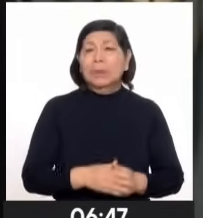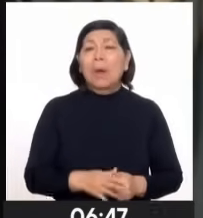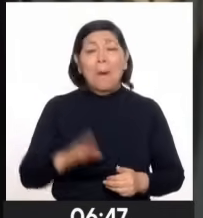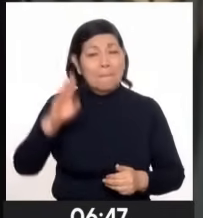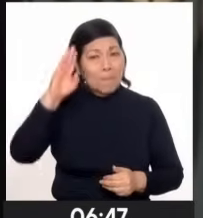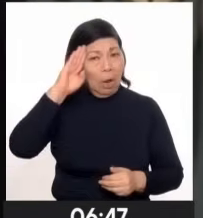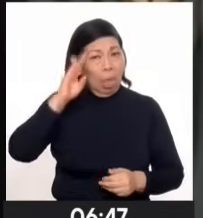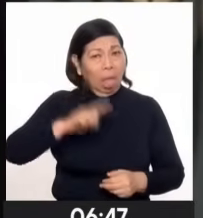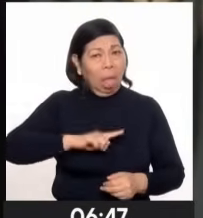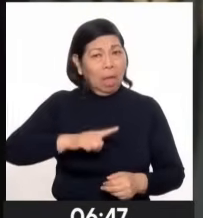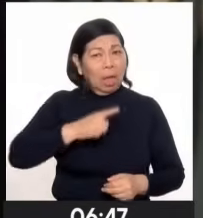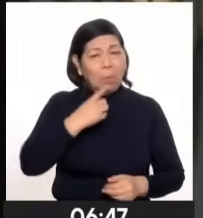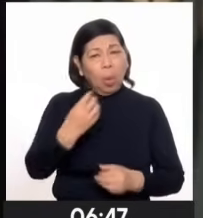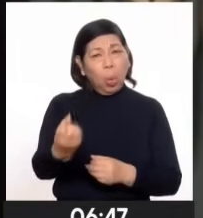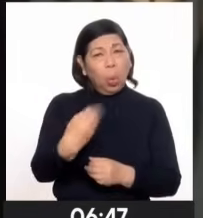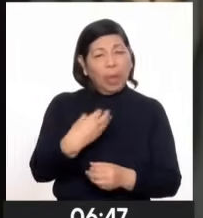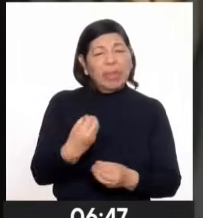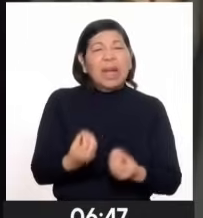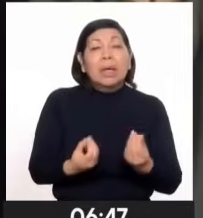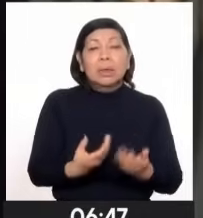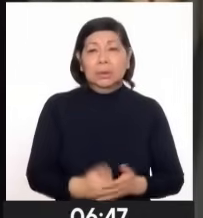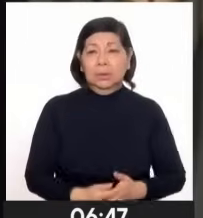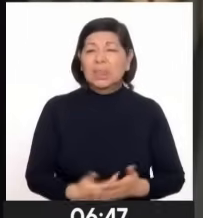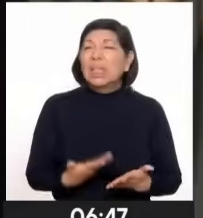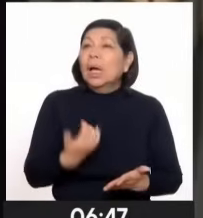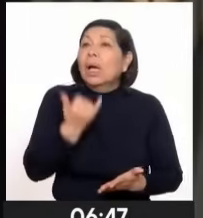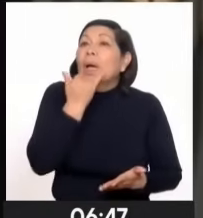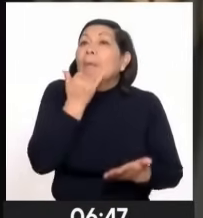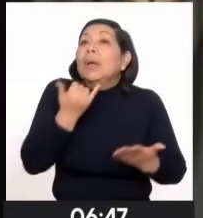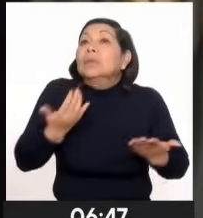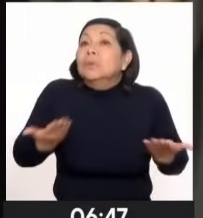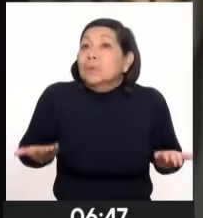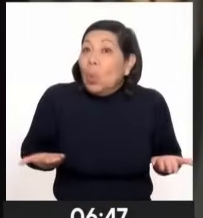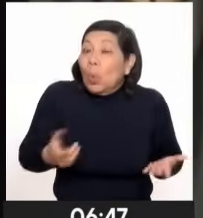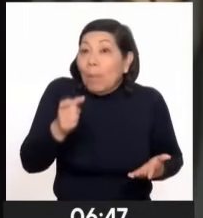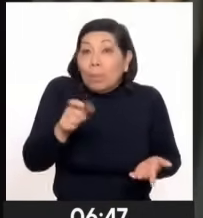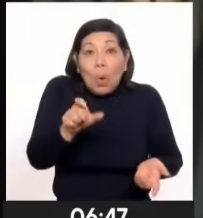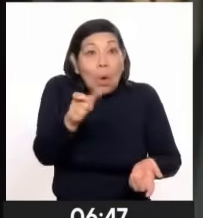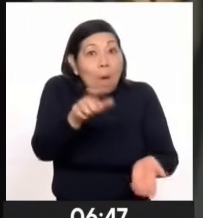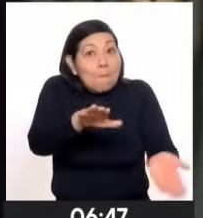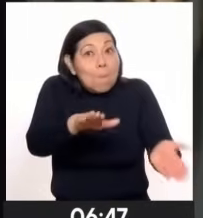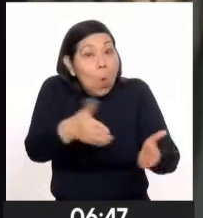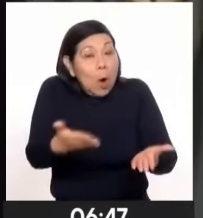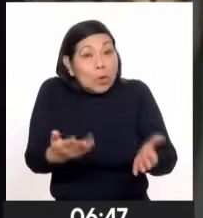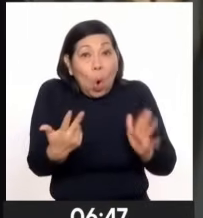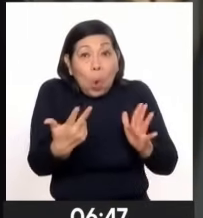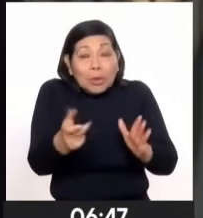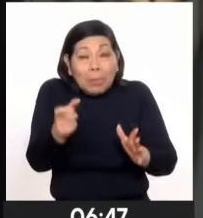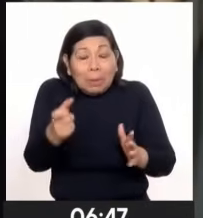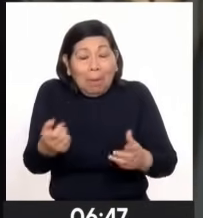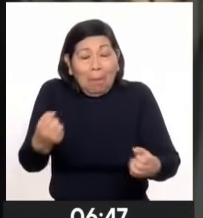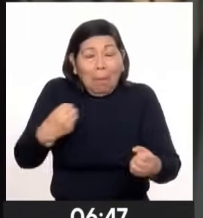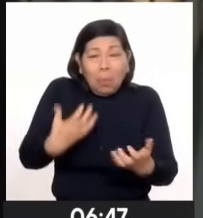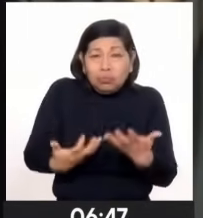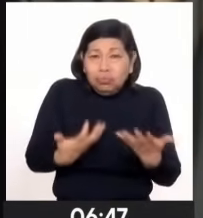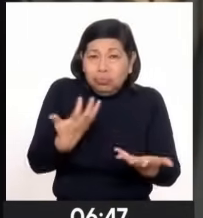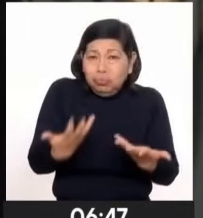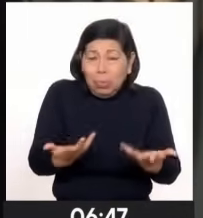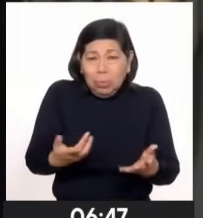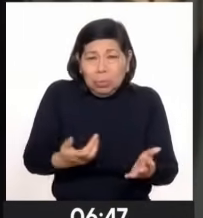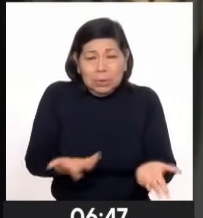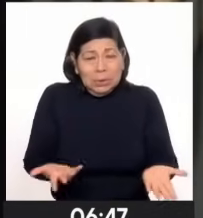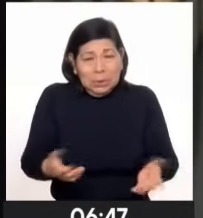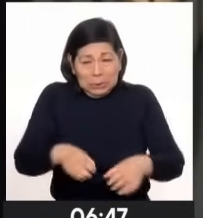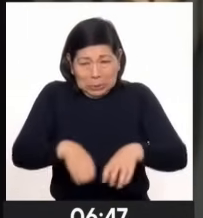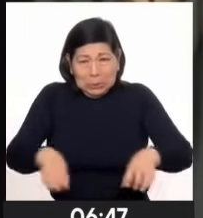policial para que nos dé alcances al respecto qué ha sucedido general una persona fallecida ocho trabajadores servidos de la sutran en un ataque que